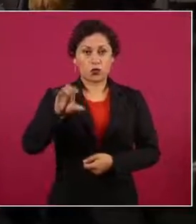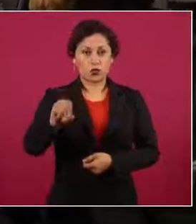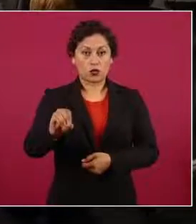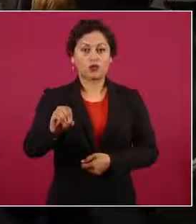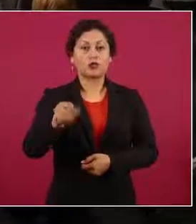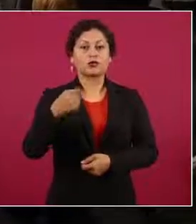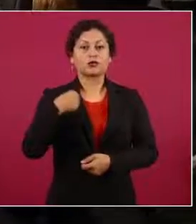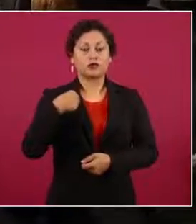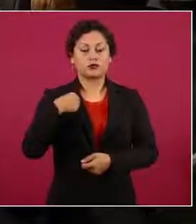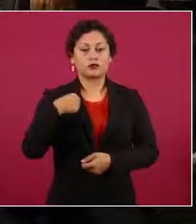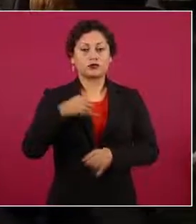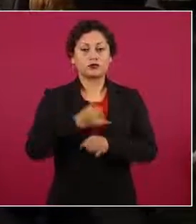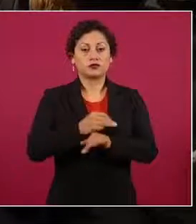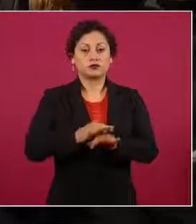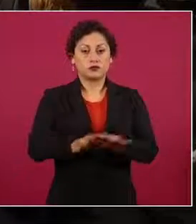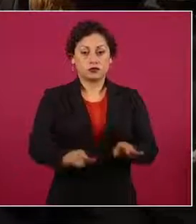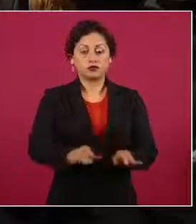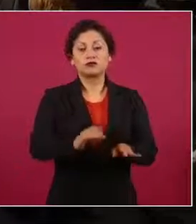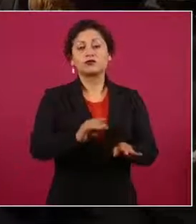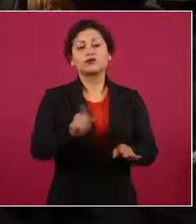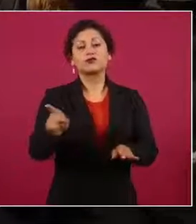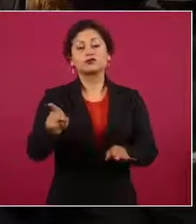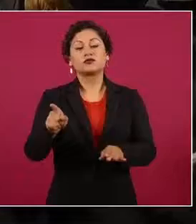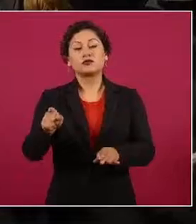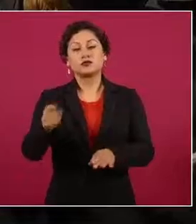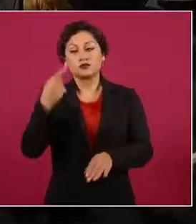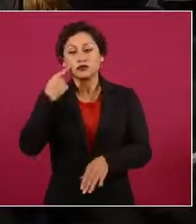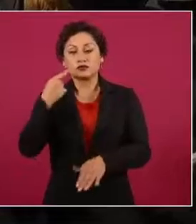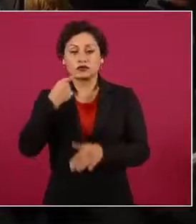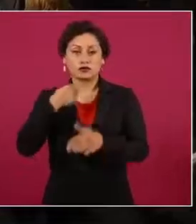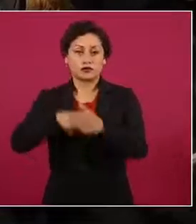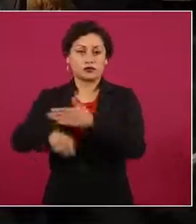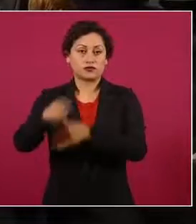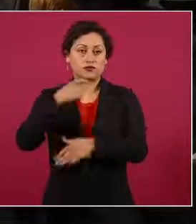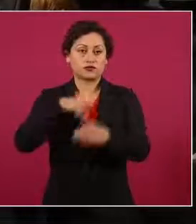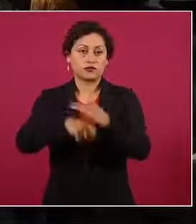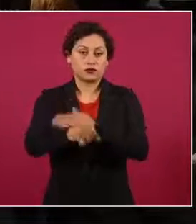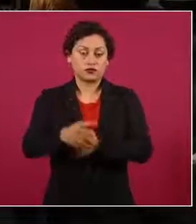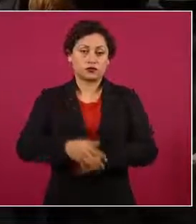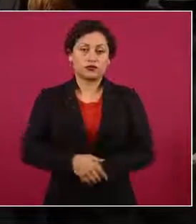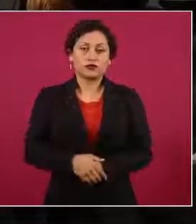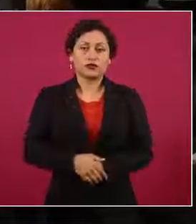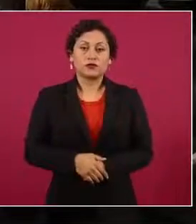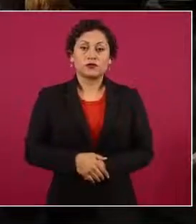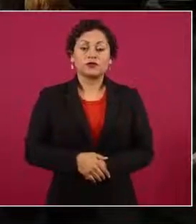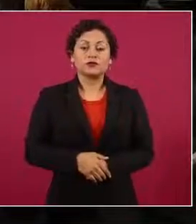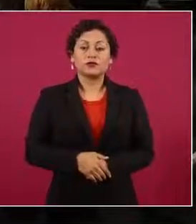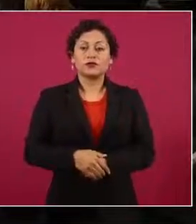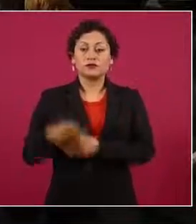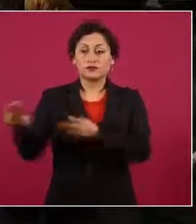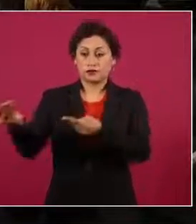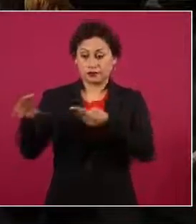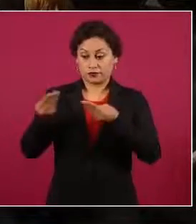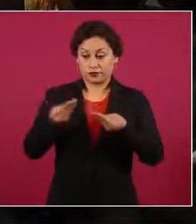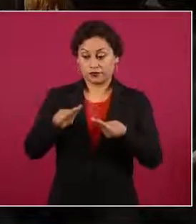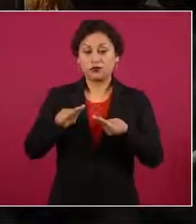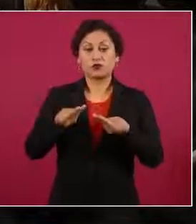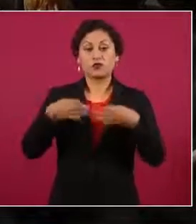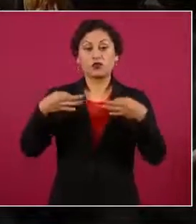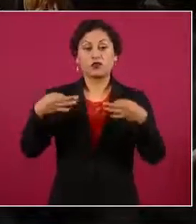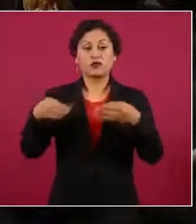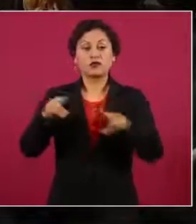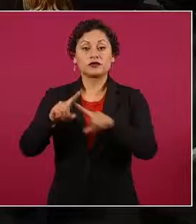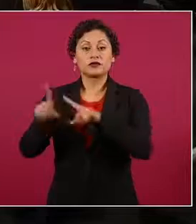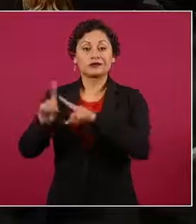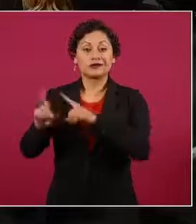informando la transformación, denunciando la corrupción. Presidente, nos han hecho llegar hasta esta redacción oficio de los cuales denuncian